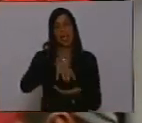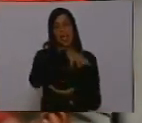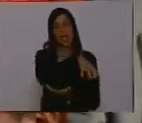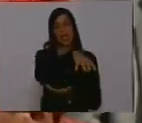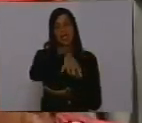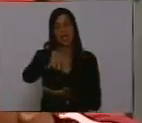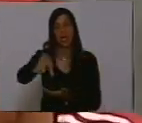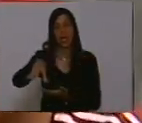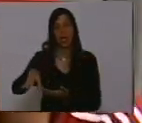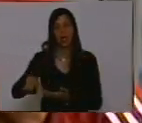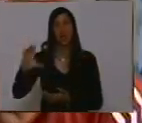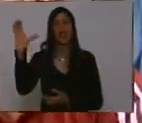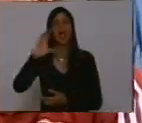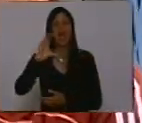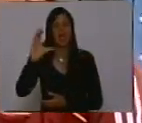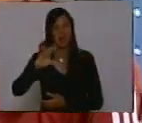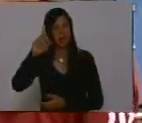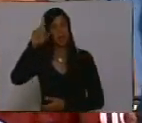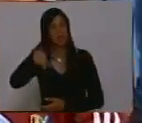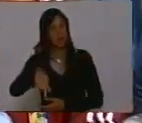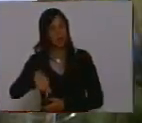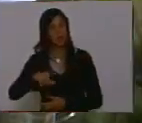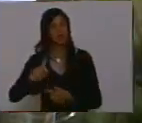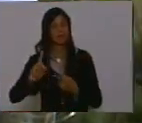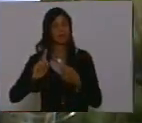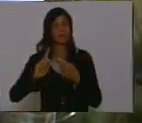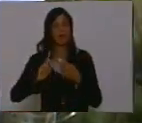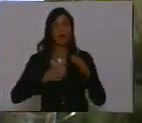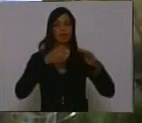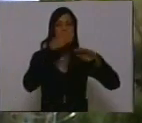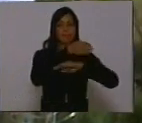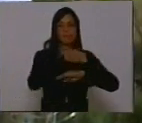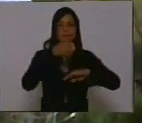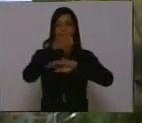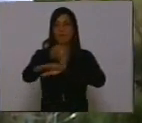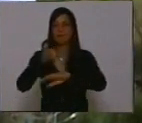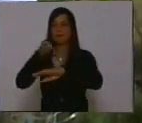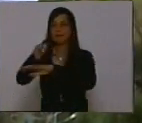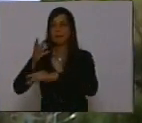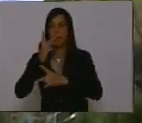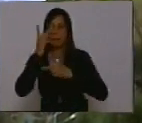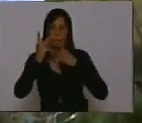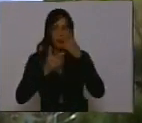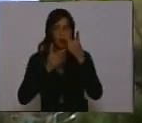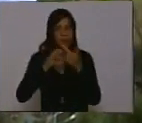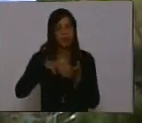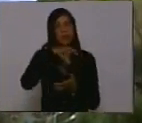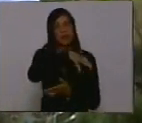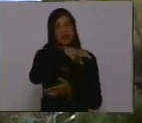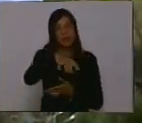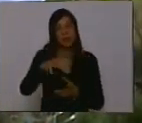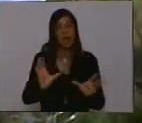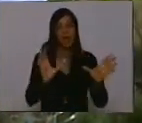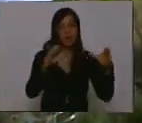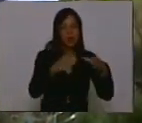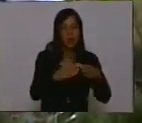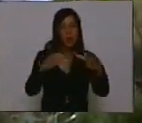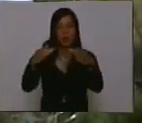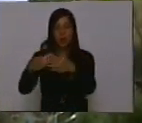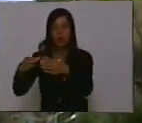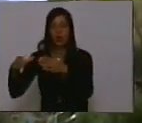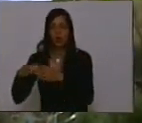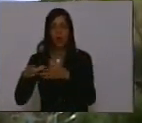distrito capital. Fuimos en asambleas, en mesas de trabajo,